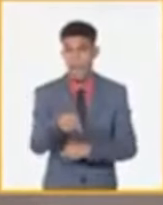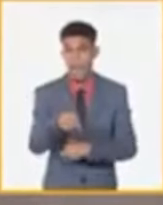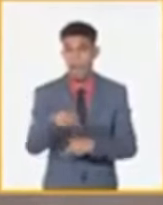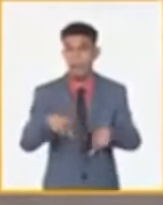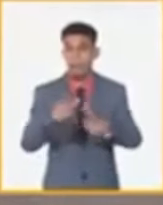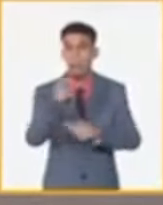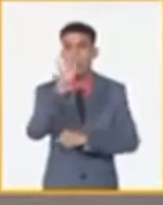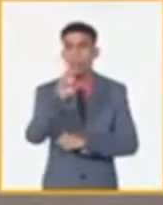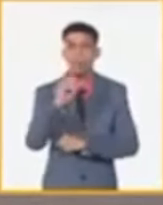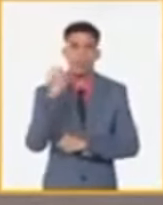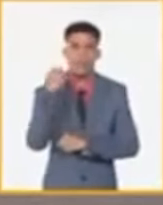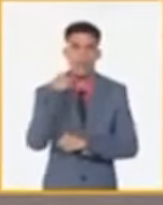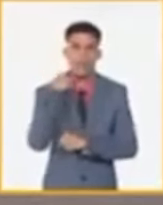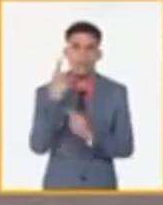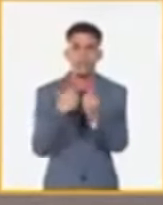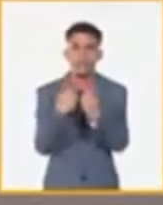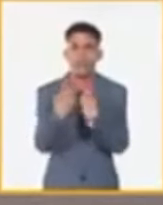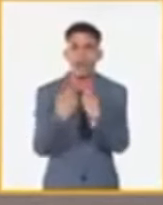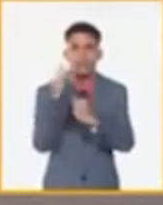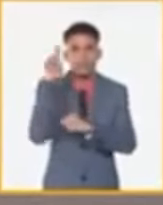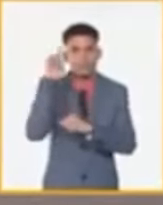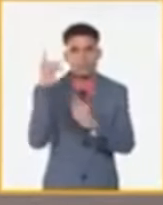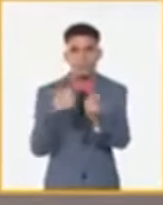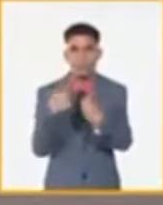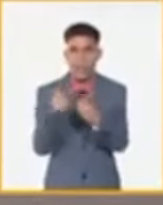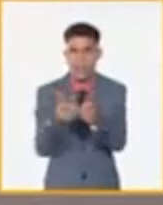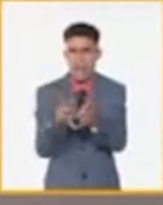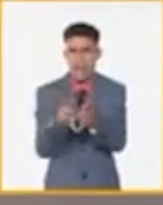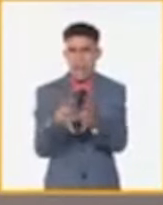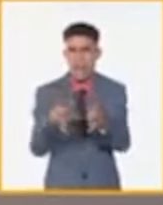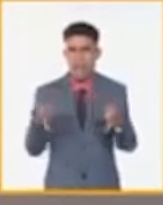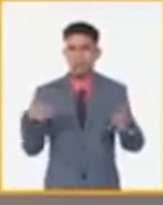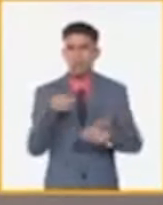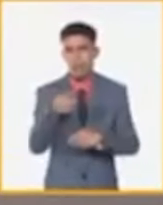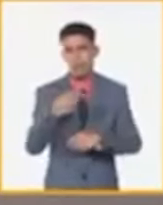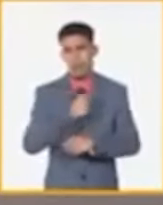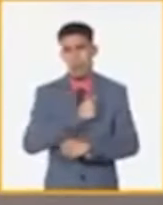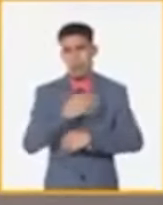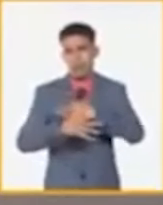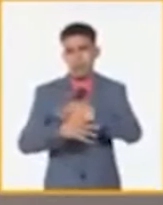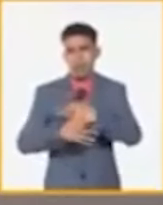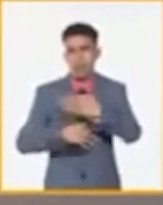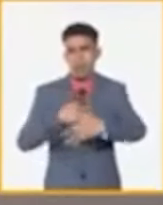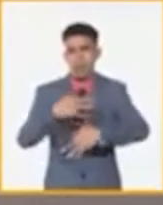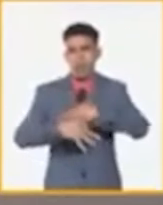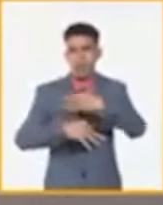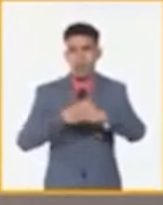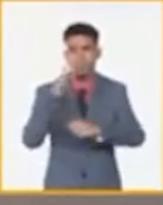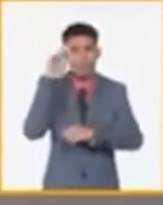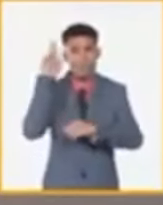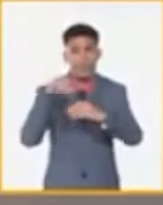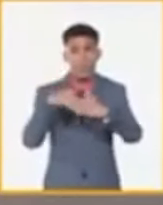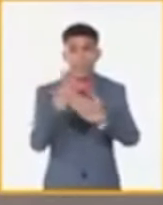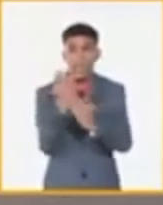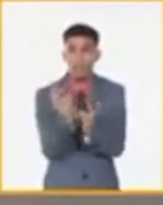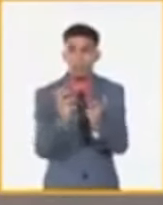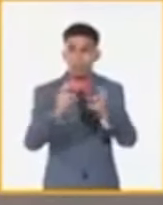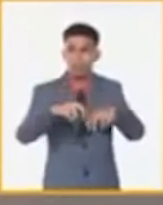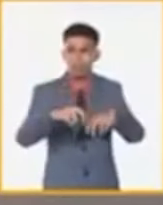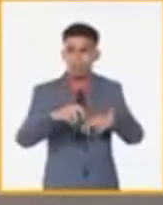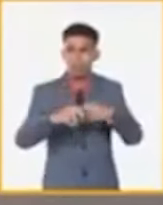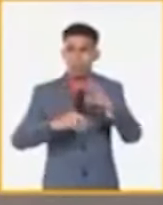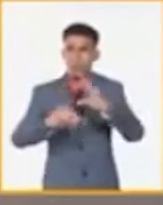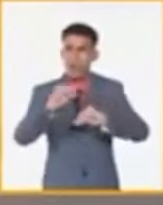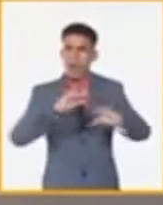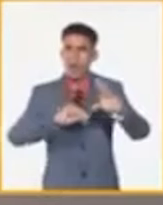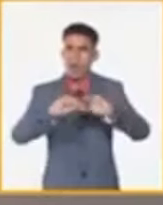Vani Diogo que fue larguísimo nos contará un poquito aquel día en que decidieron sentarse habl hablar de este